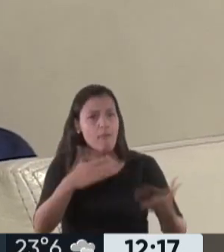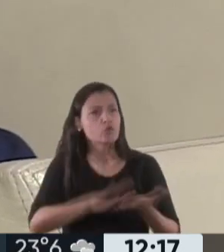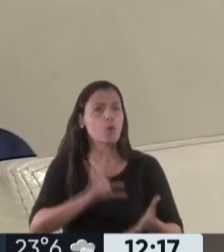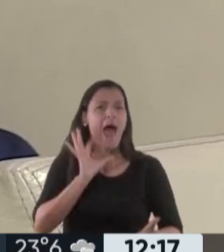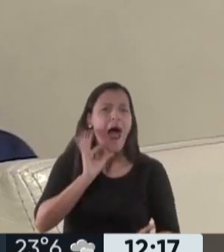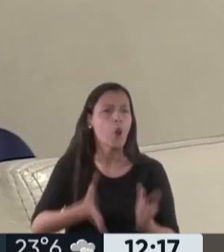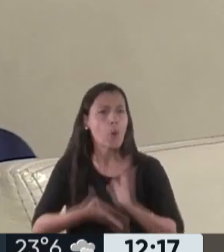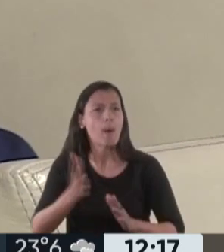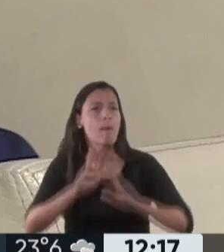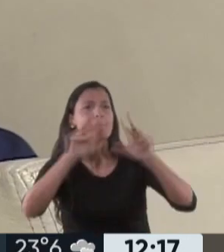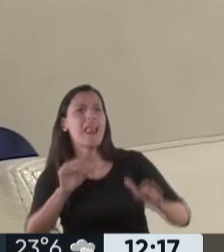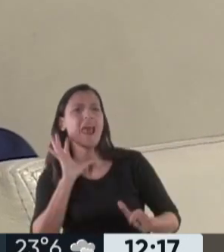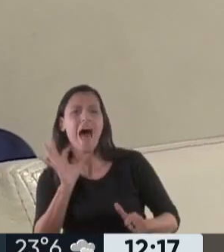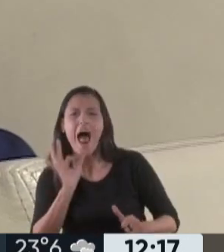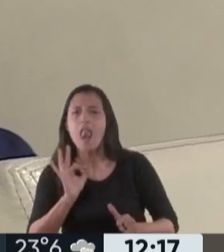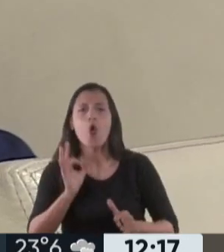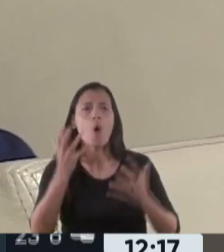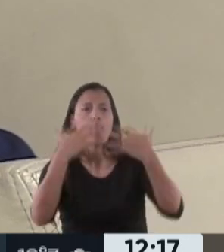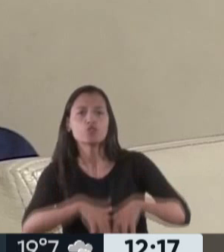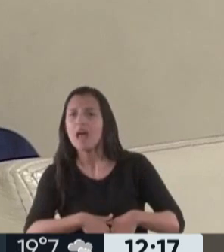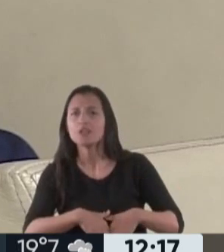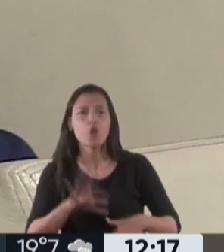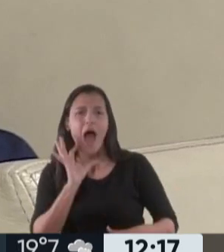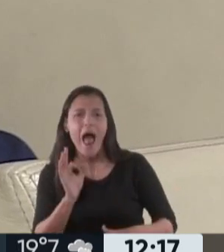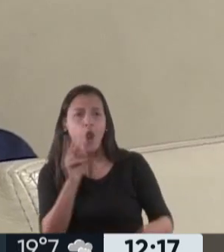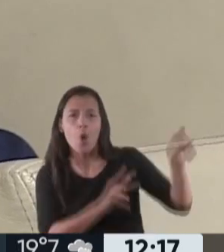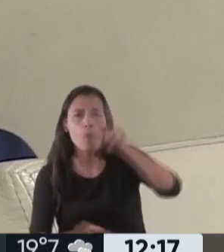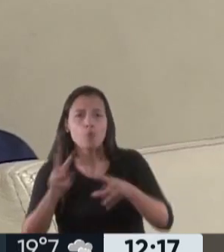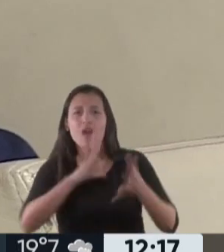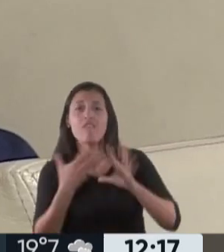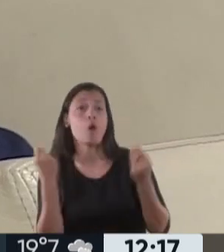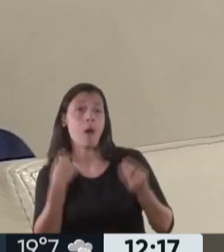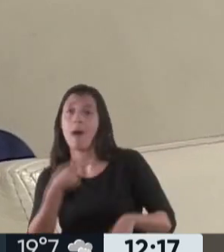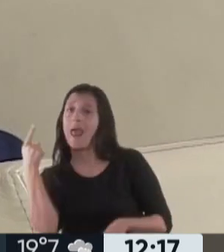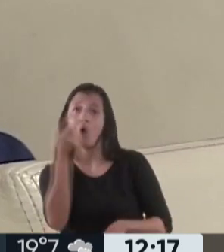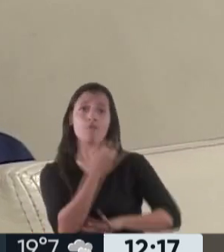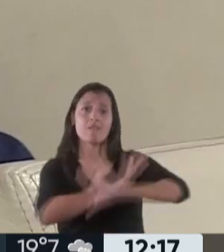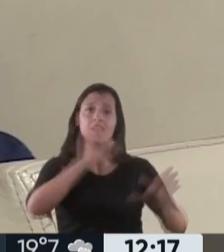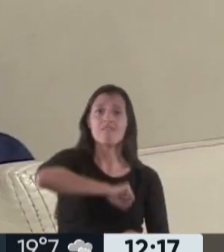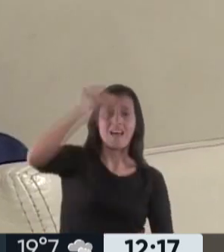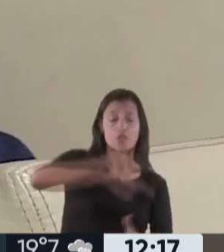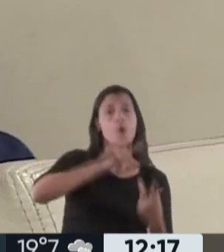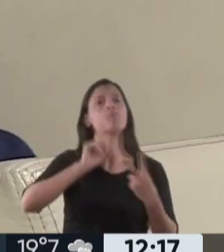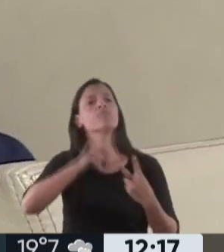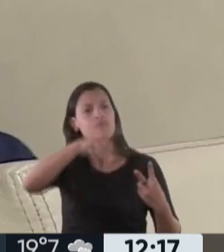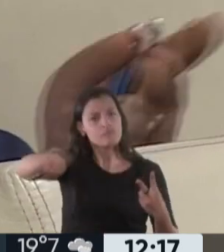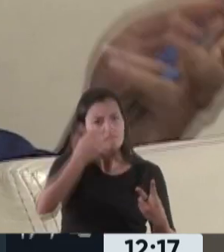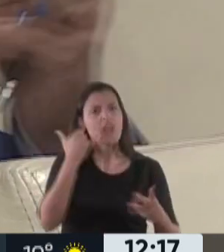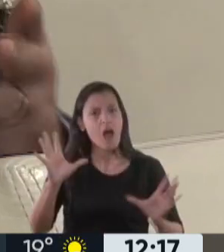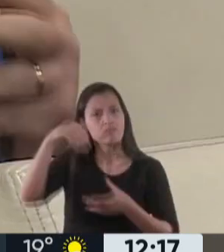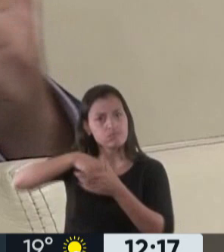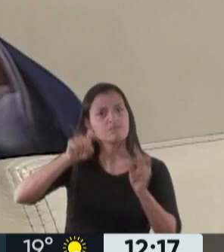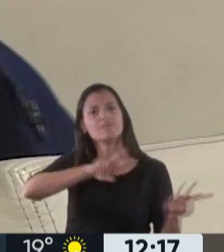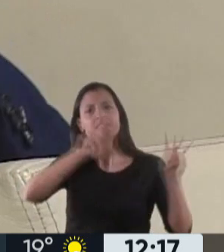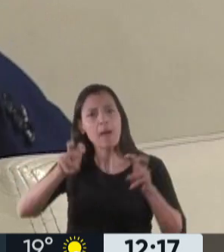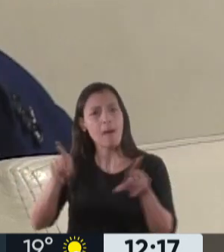plan o planes para el combate a la inflación, y si se habló de los dos elementos que habló el ministro y también